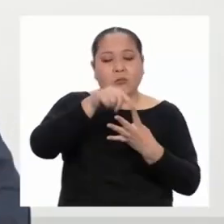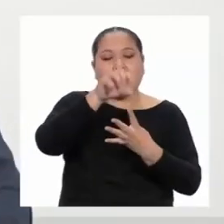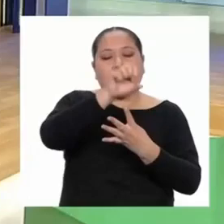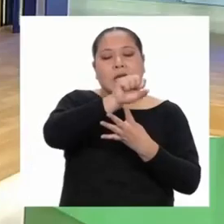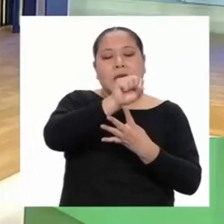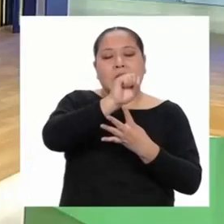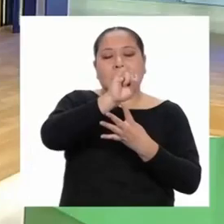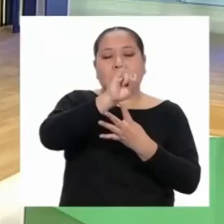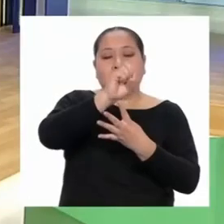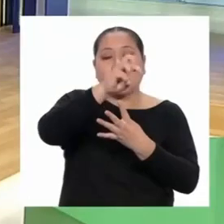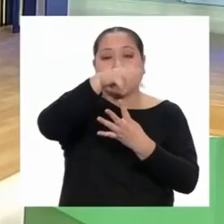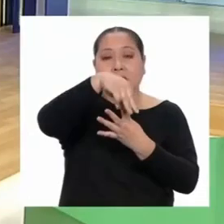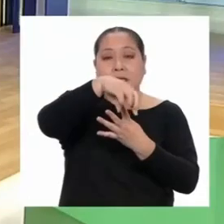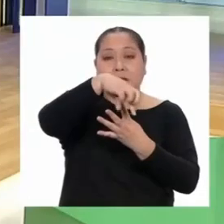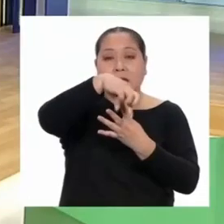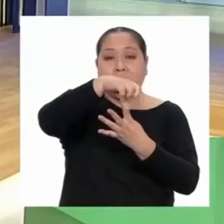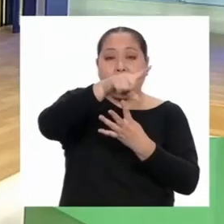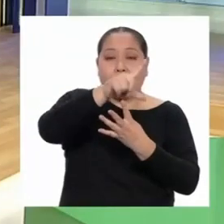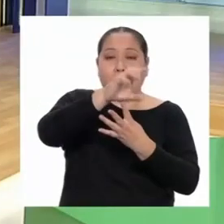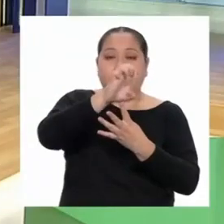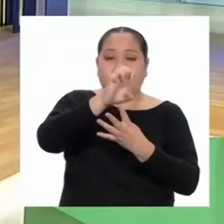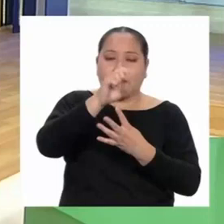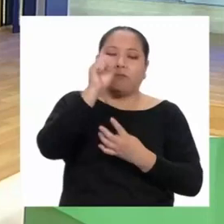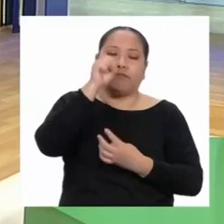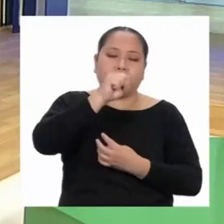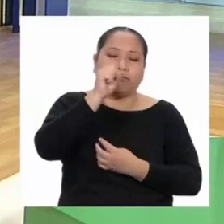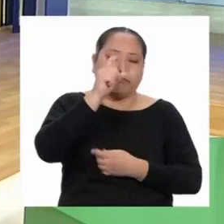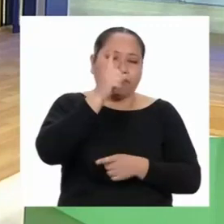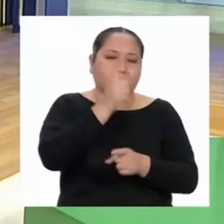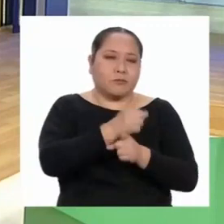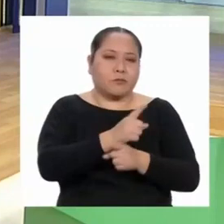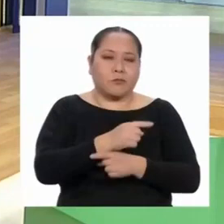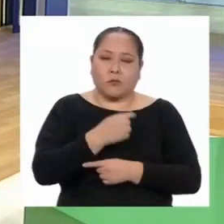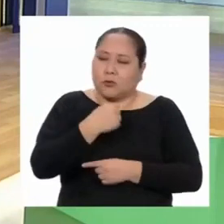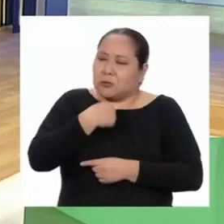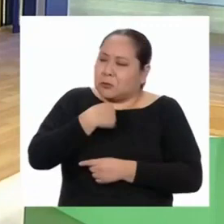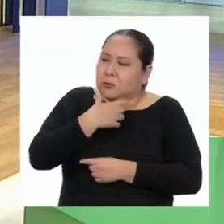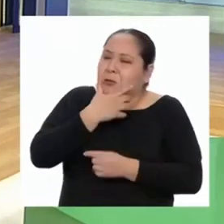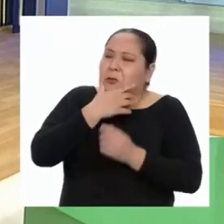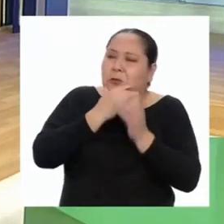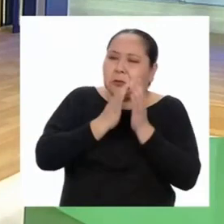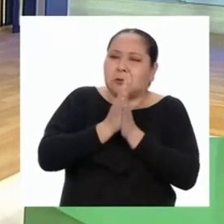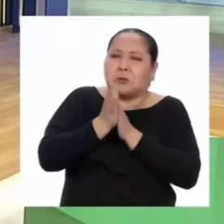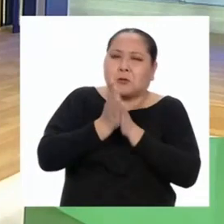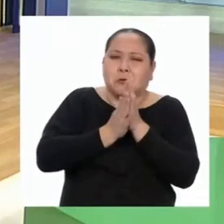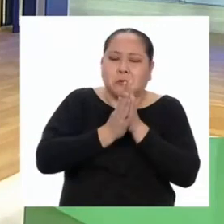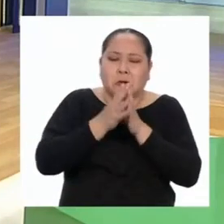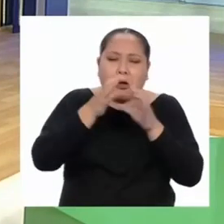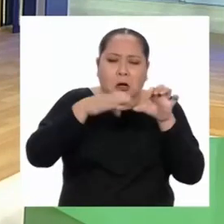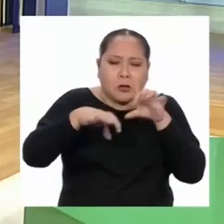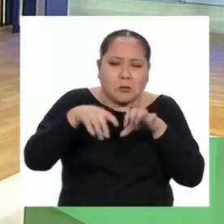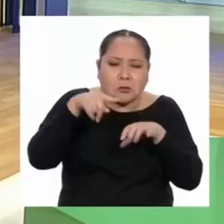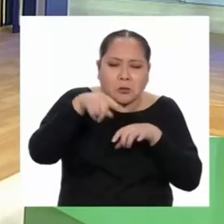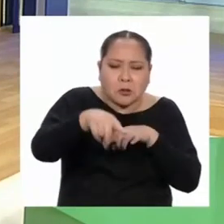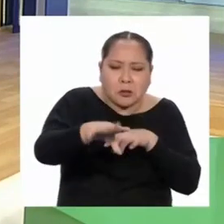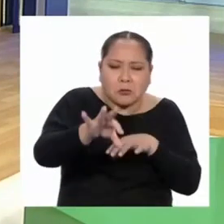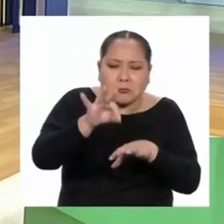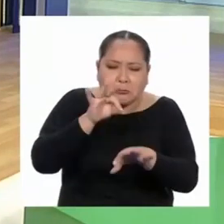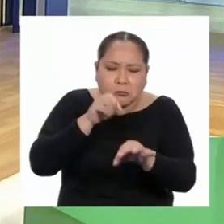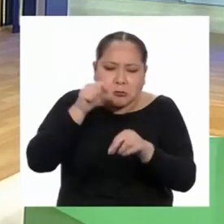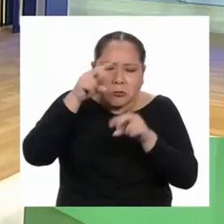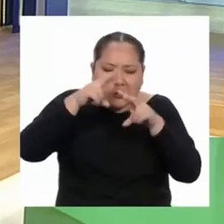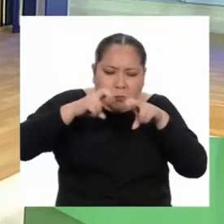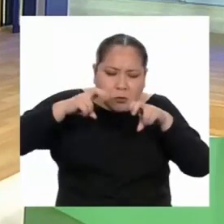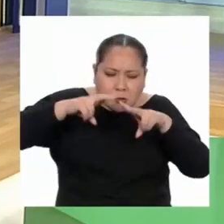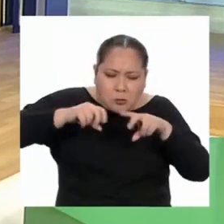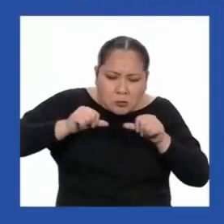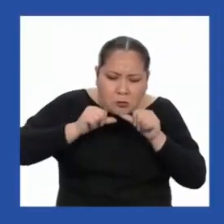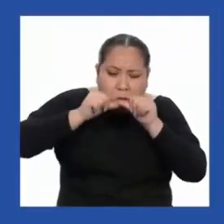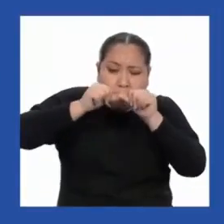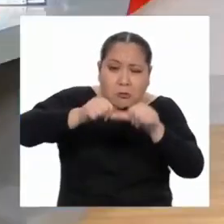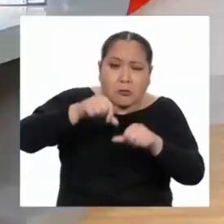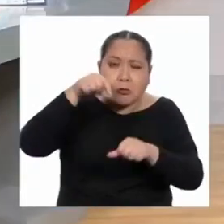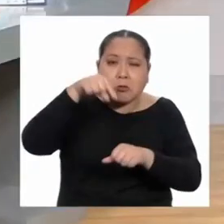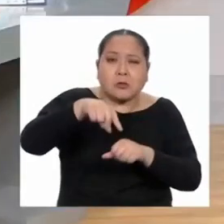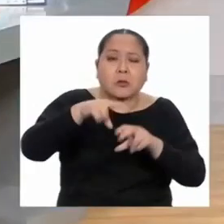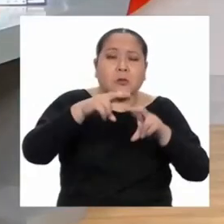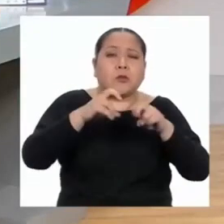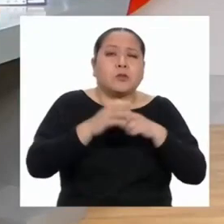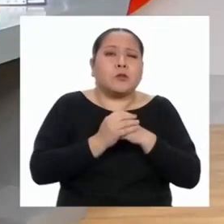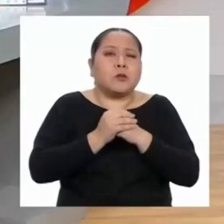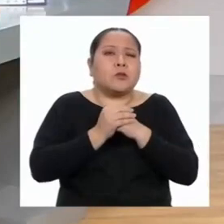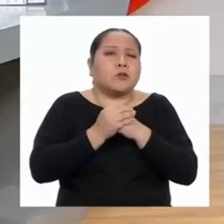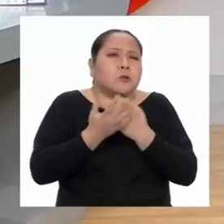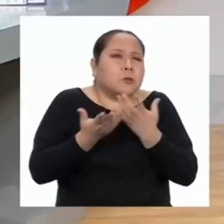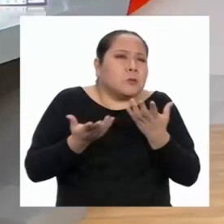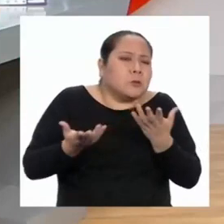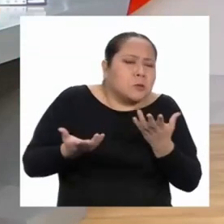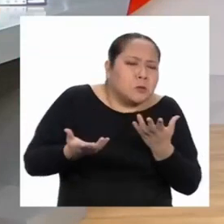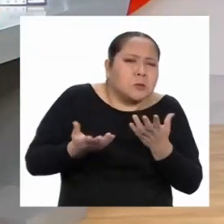simple. Entonces, lo que yo haré para sacar esta investigación adelante